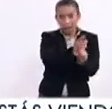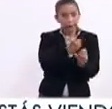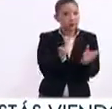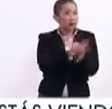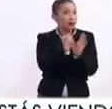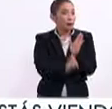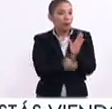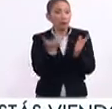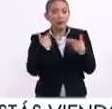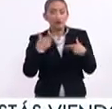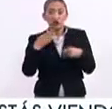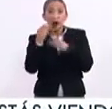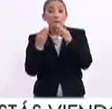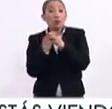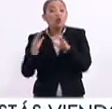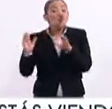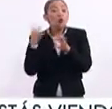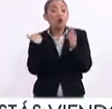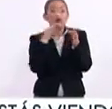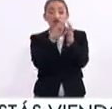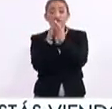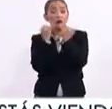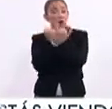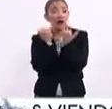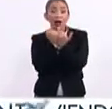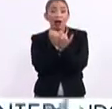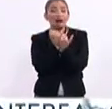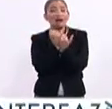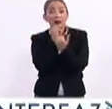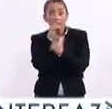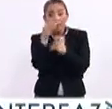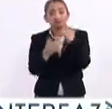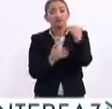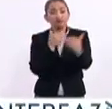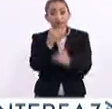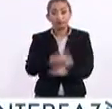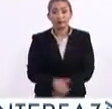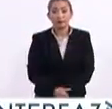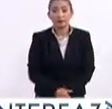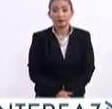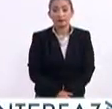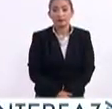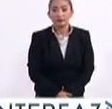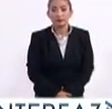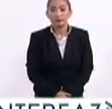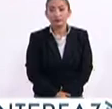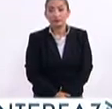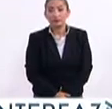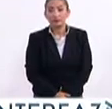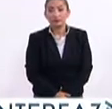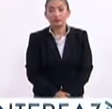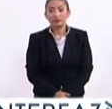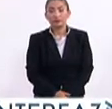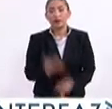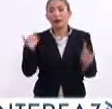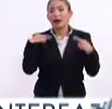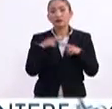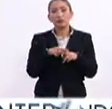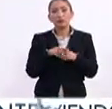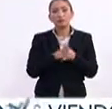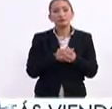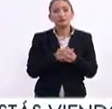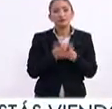punto de vista de la ciudadanía mundial y desde el punto de vista del desarrollo sostenible. Sí. Adolfo, maestro Adolfo,